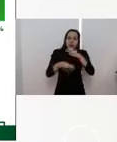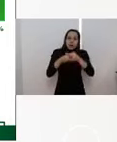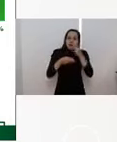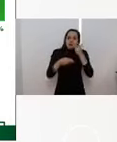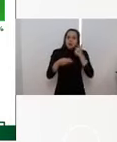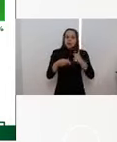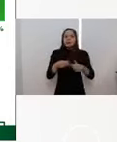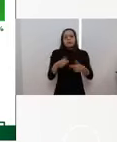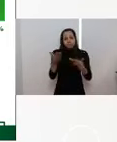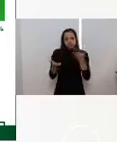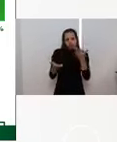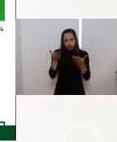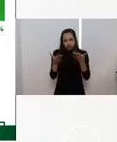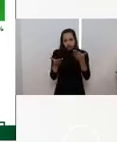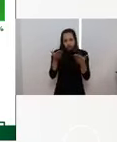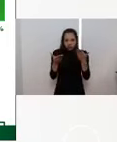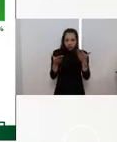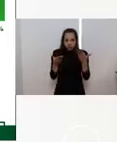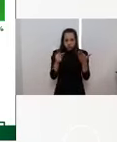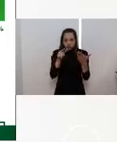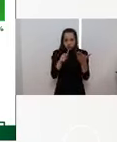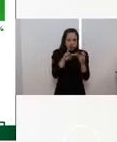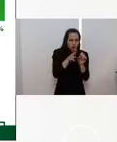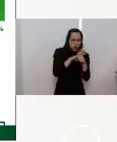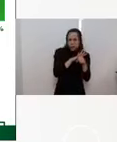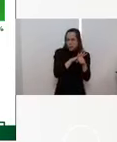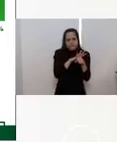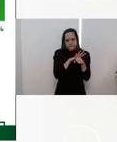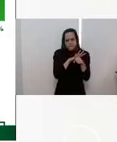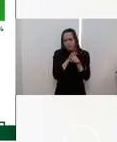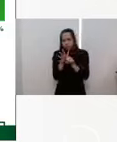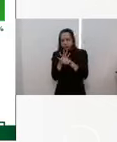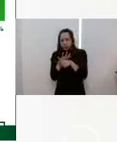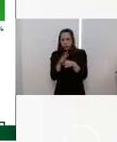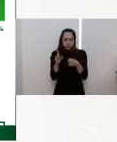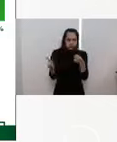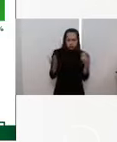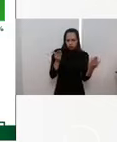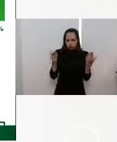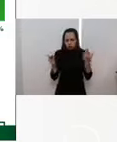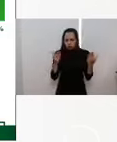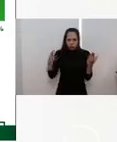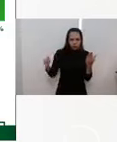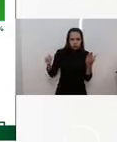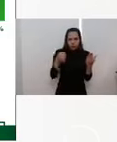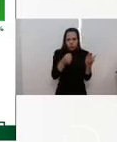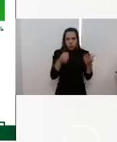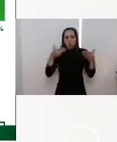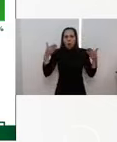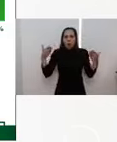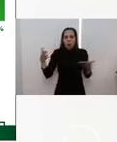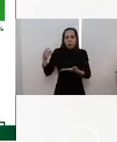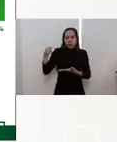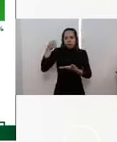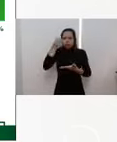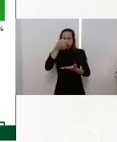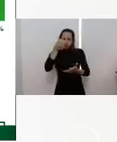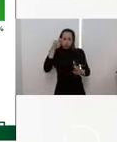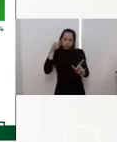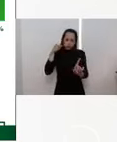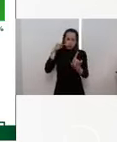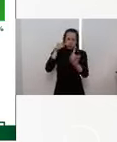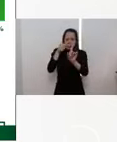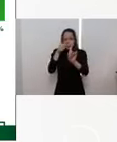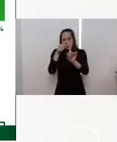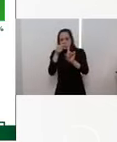estar equilibrando cobit y no kobe el hospital después hay en la parte financiera las metas también se vieron